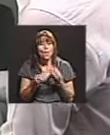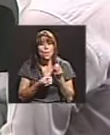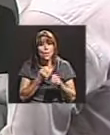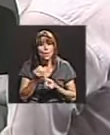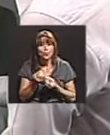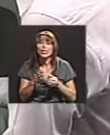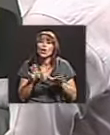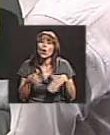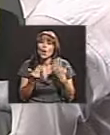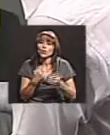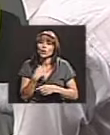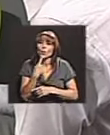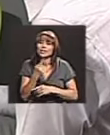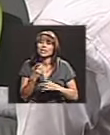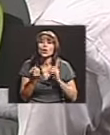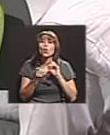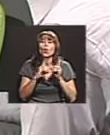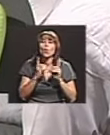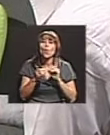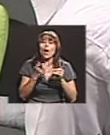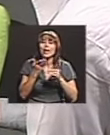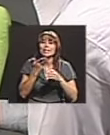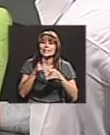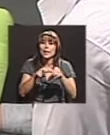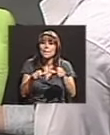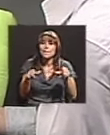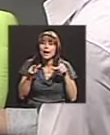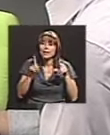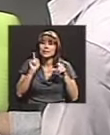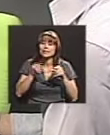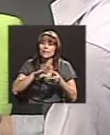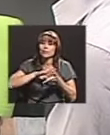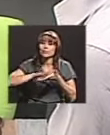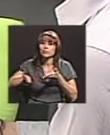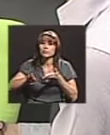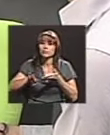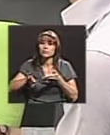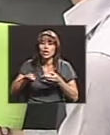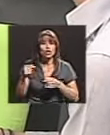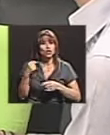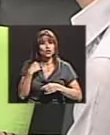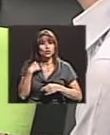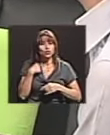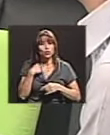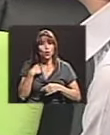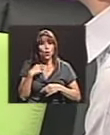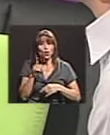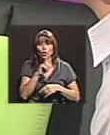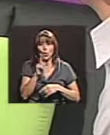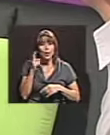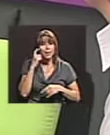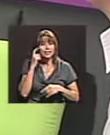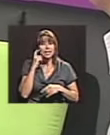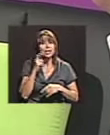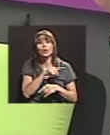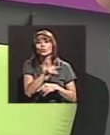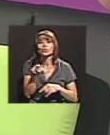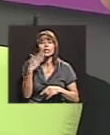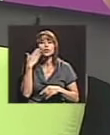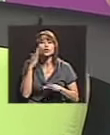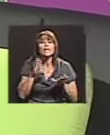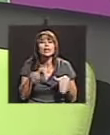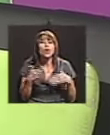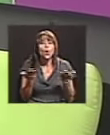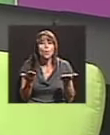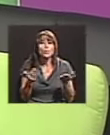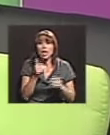decir Qué partes son las que tiene que borrar porque les voy a no voy a subestimar de que ustedes saben el cómo cada uno tiene que saber a